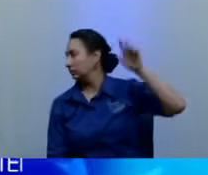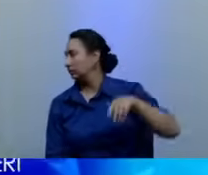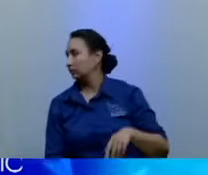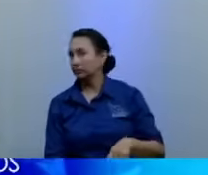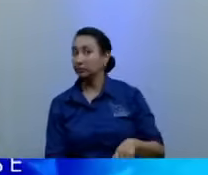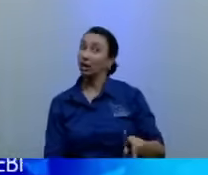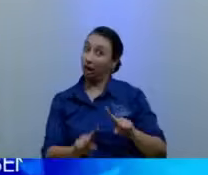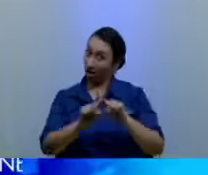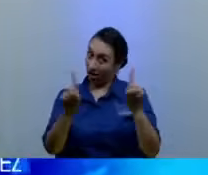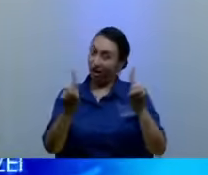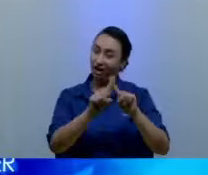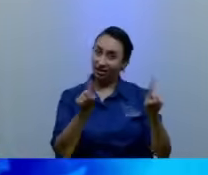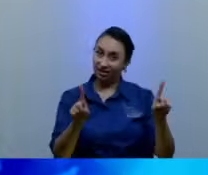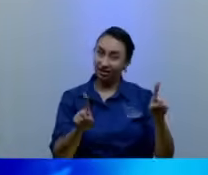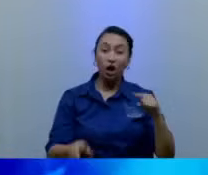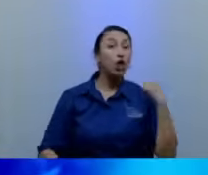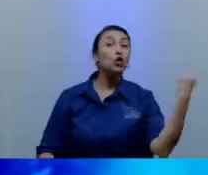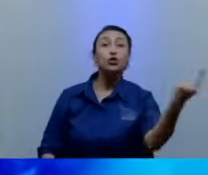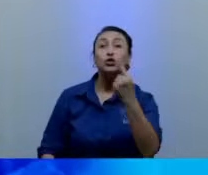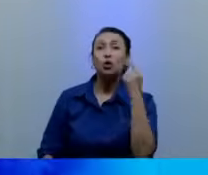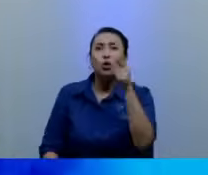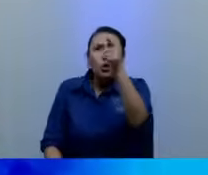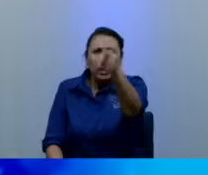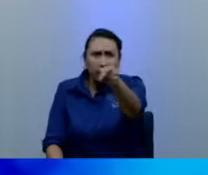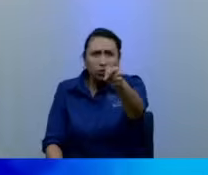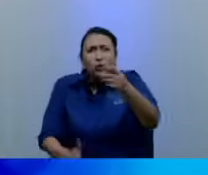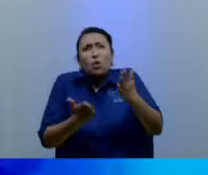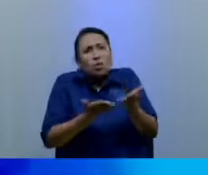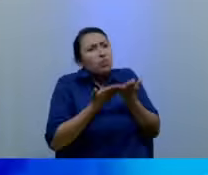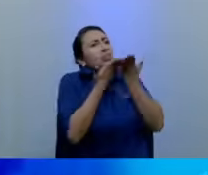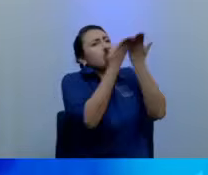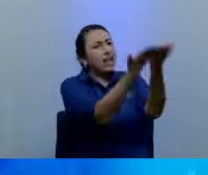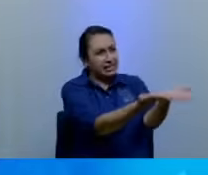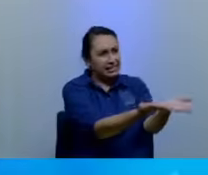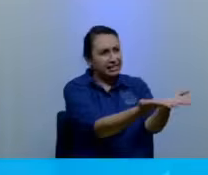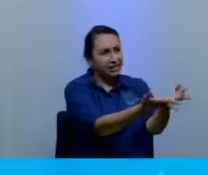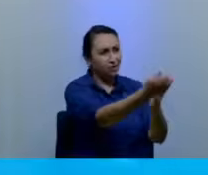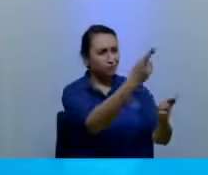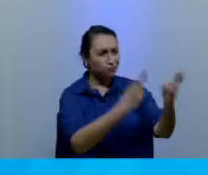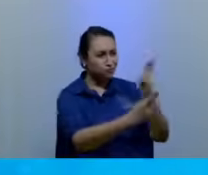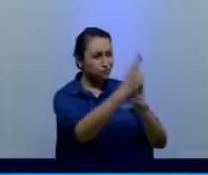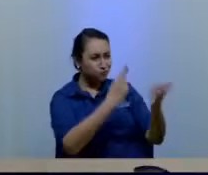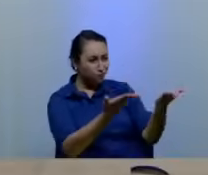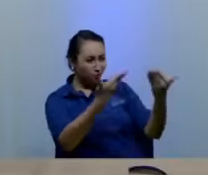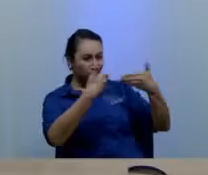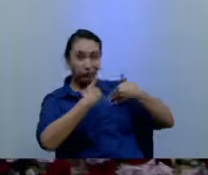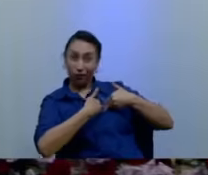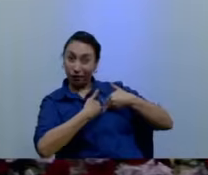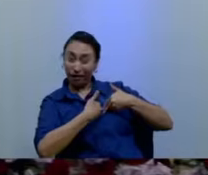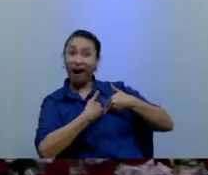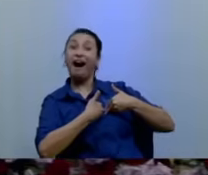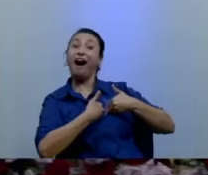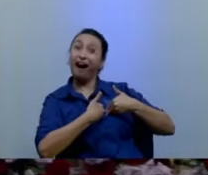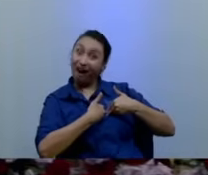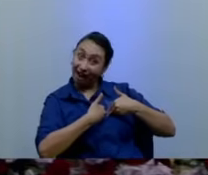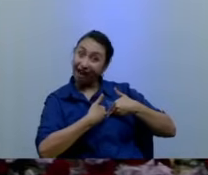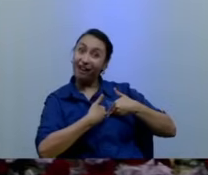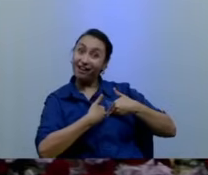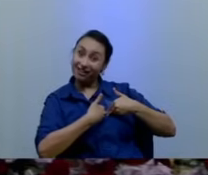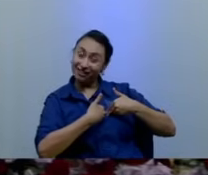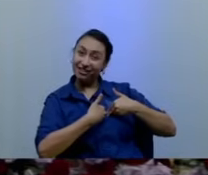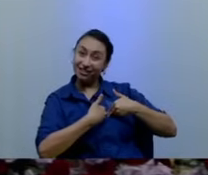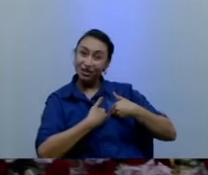todo lo que el hombre sembrare, eso también segará. Entonces, ¿qué está segando la